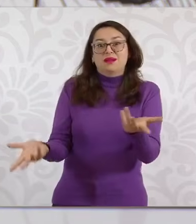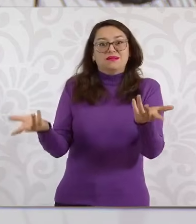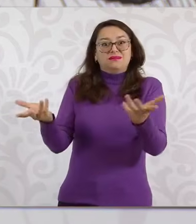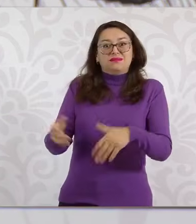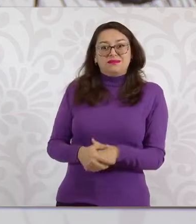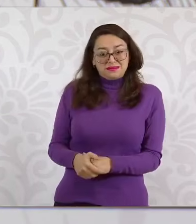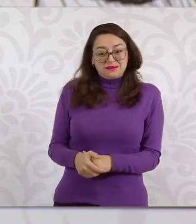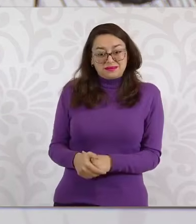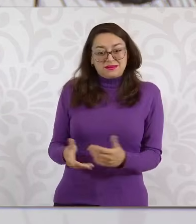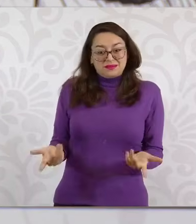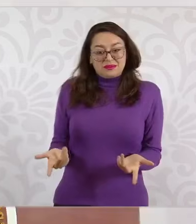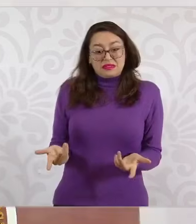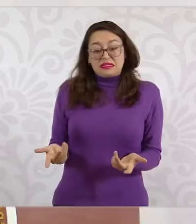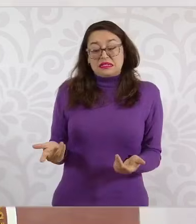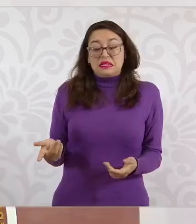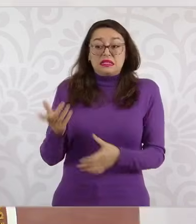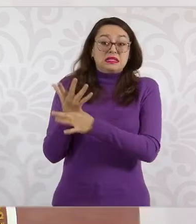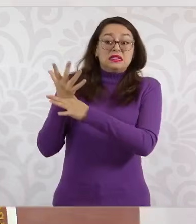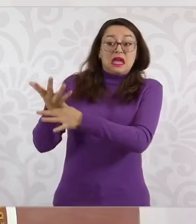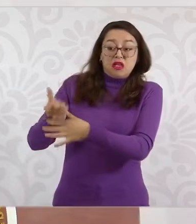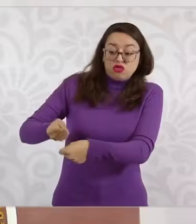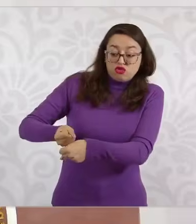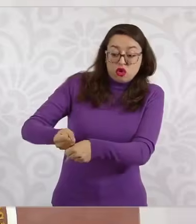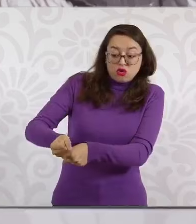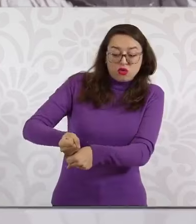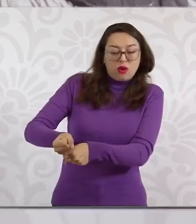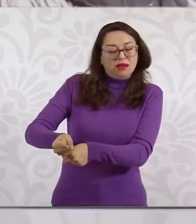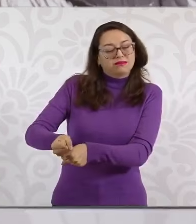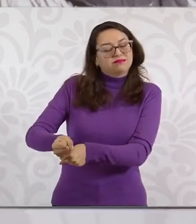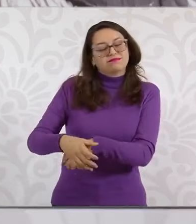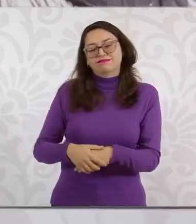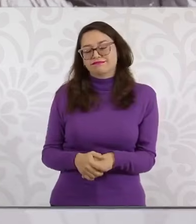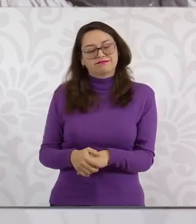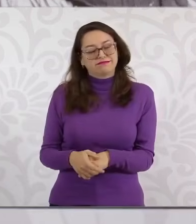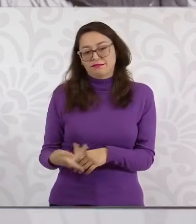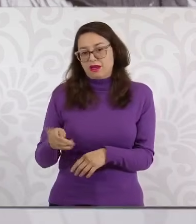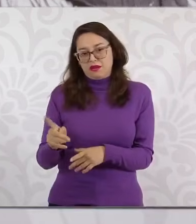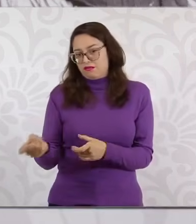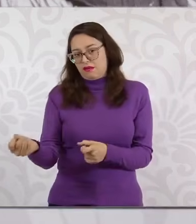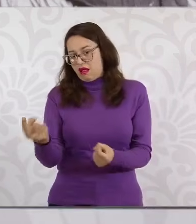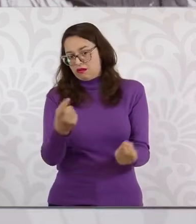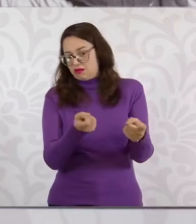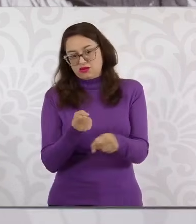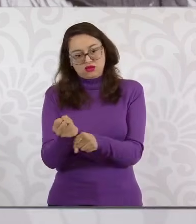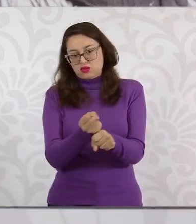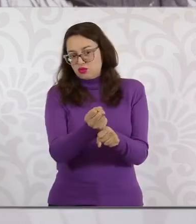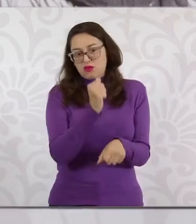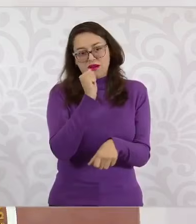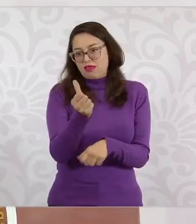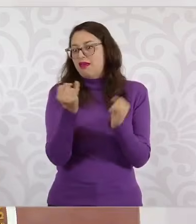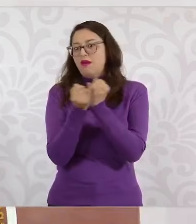presuntamente por haber sido torturados, pero se liberó a otros que no necesariamente habían vivido